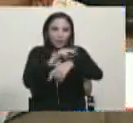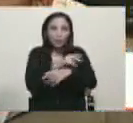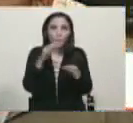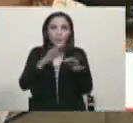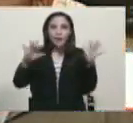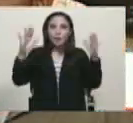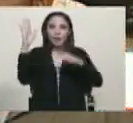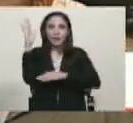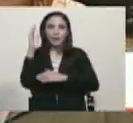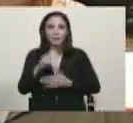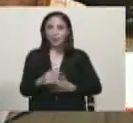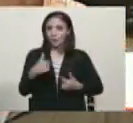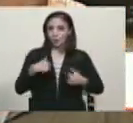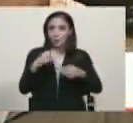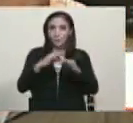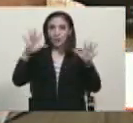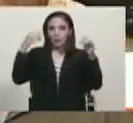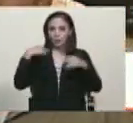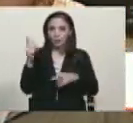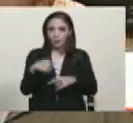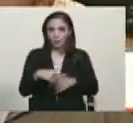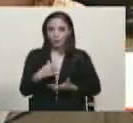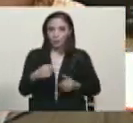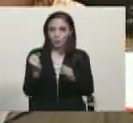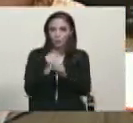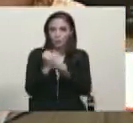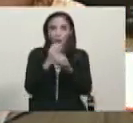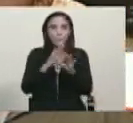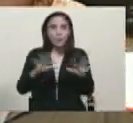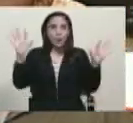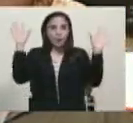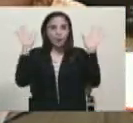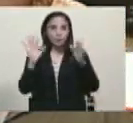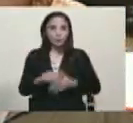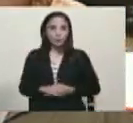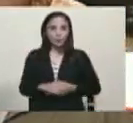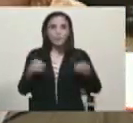Mira que yo hago milagro. Hago milagro.